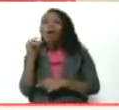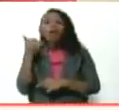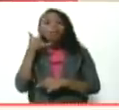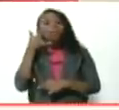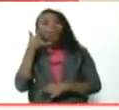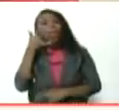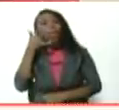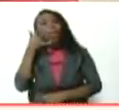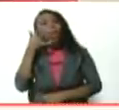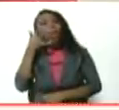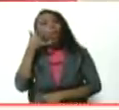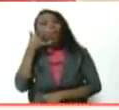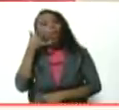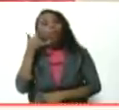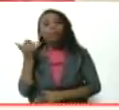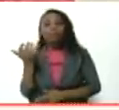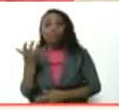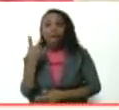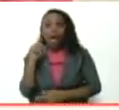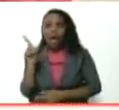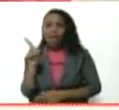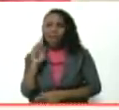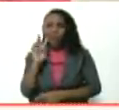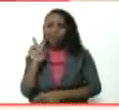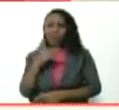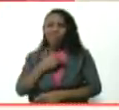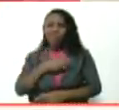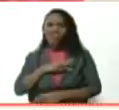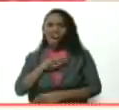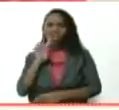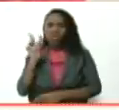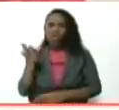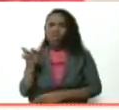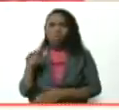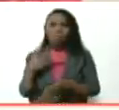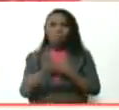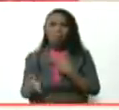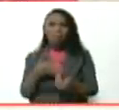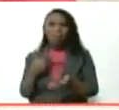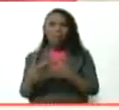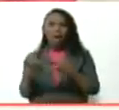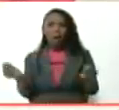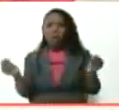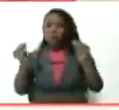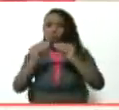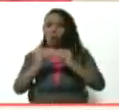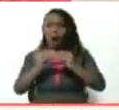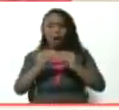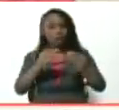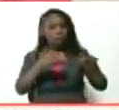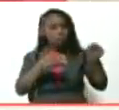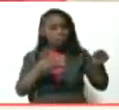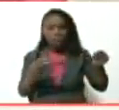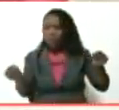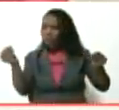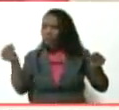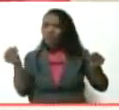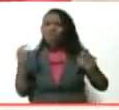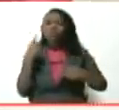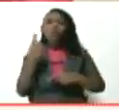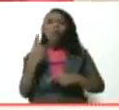telefónica. Es el escrutinio. Sin importar si el acta coincide o no. Es lo que diga el que habla por